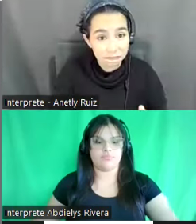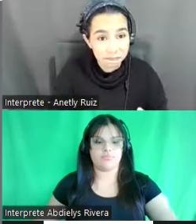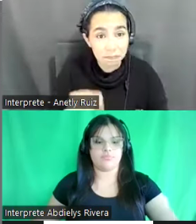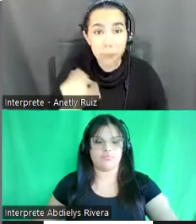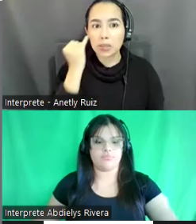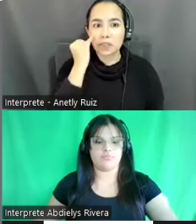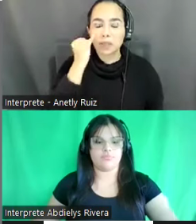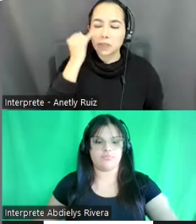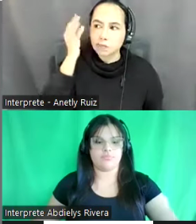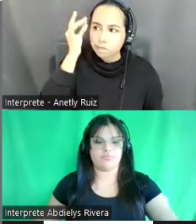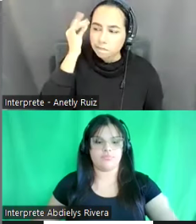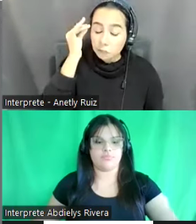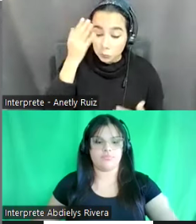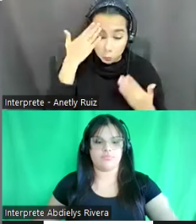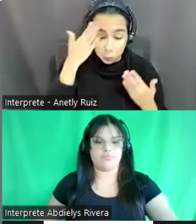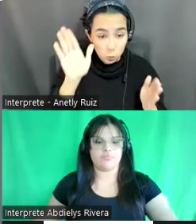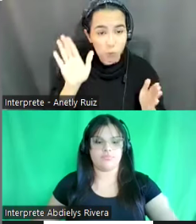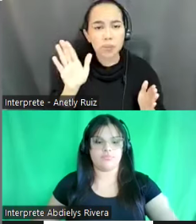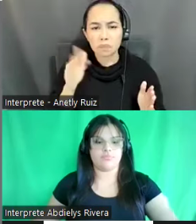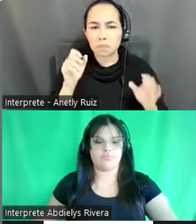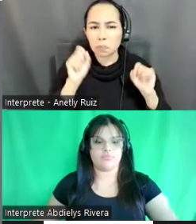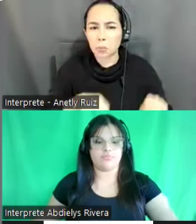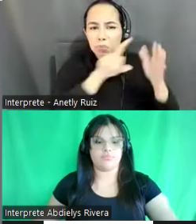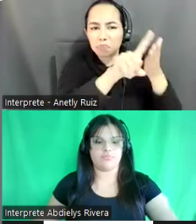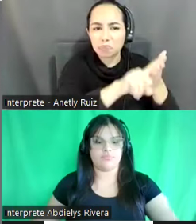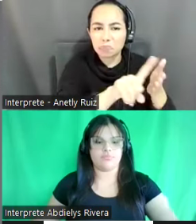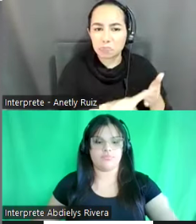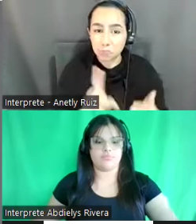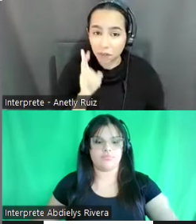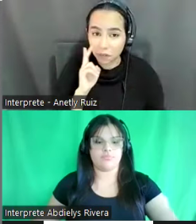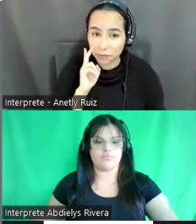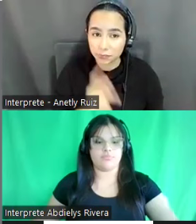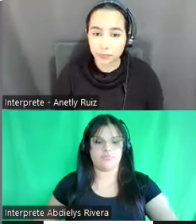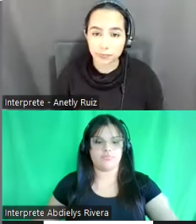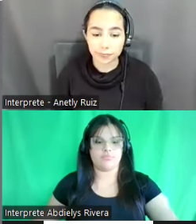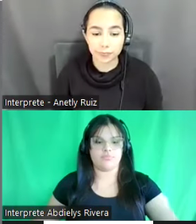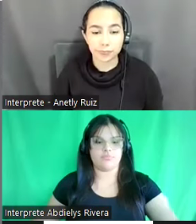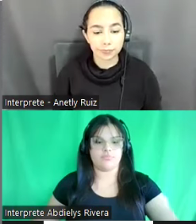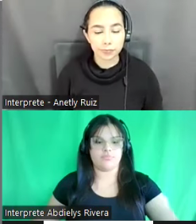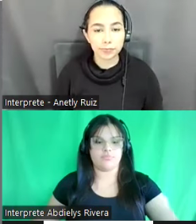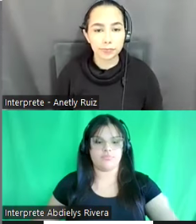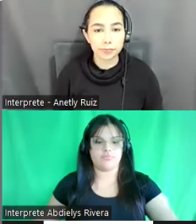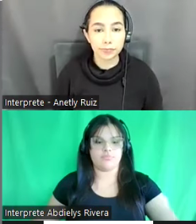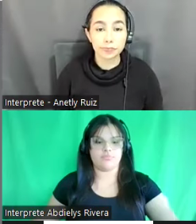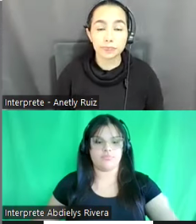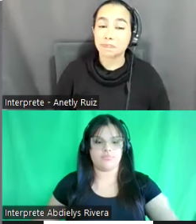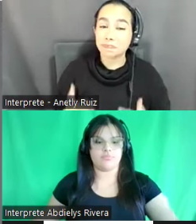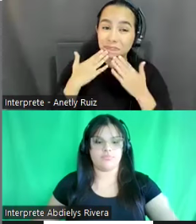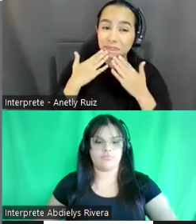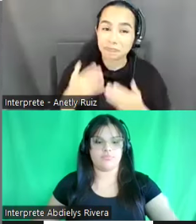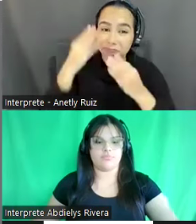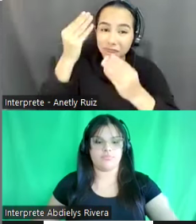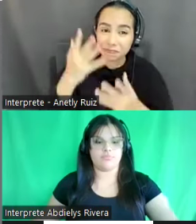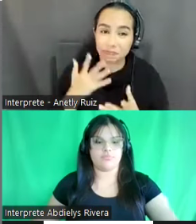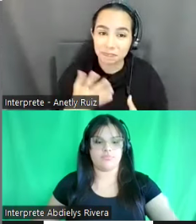contestación, si no, pues lo trabajamos. Gracias, doctora, por la información